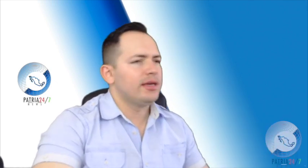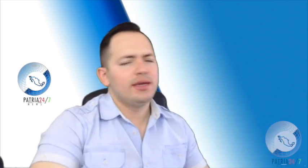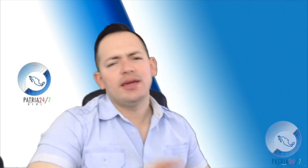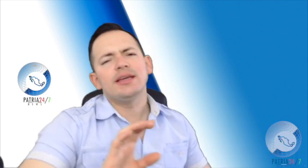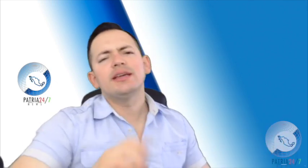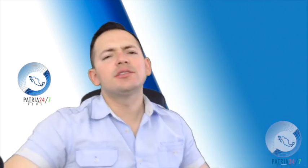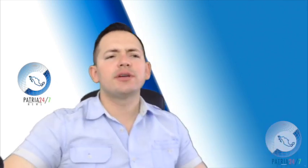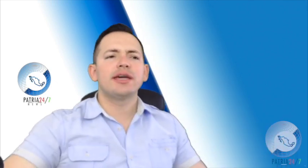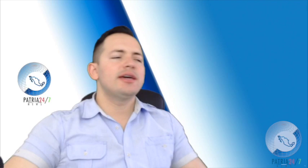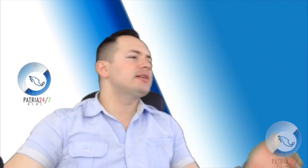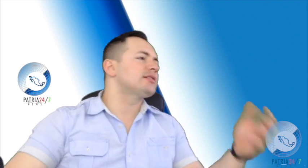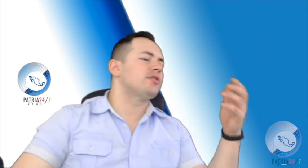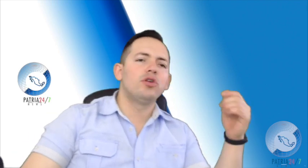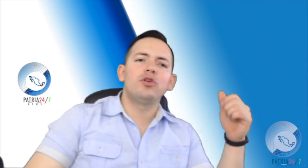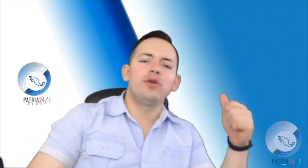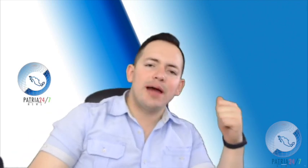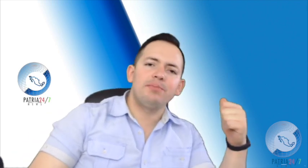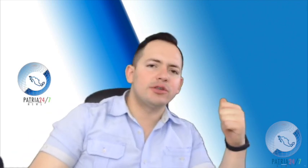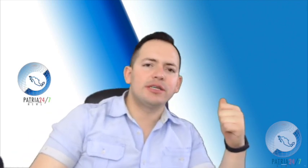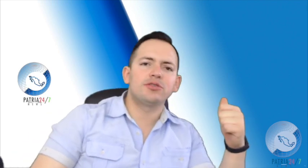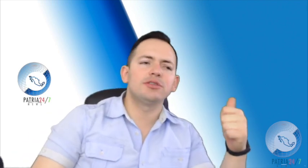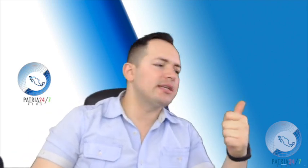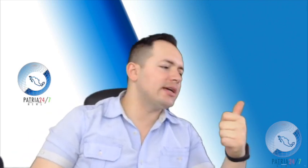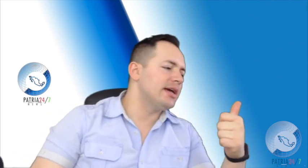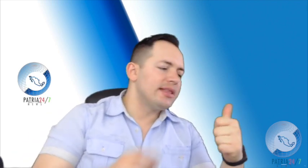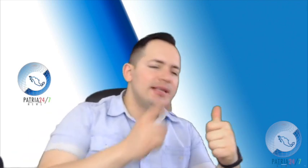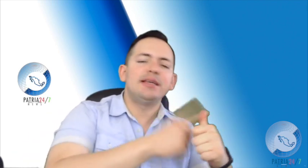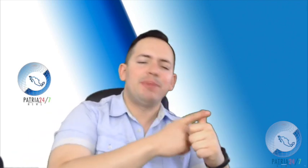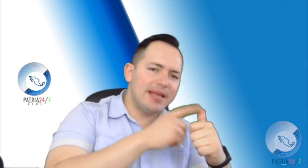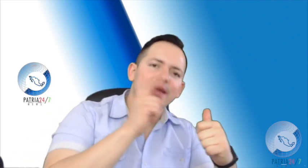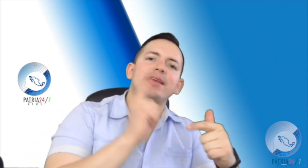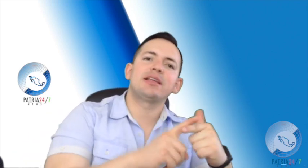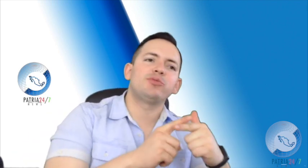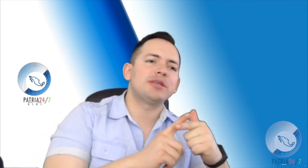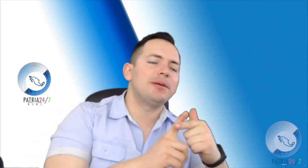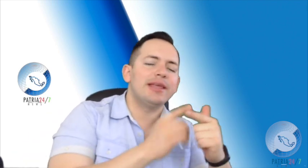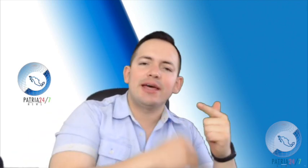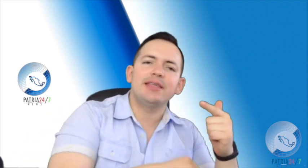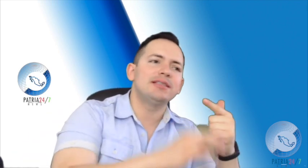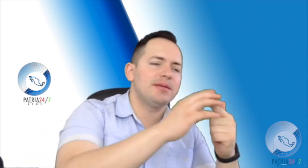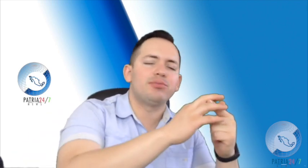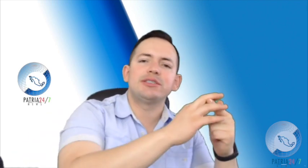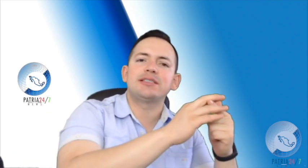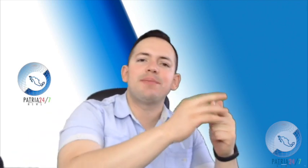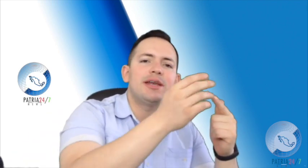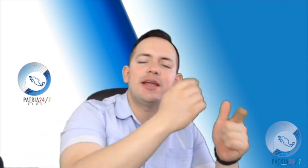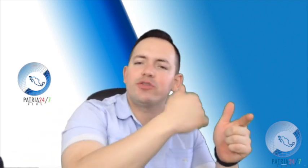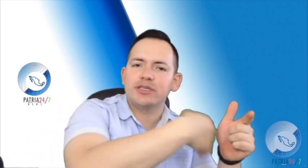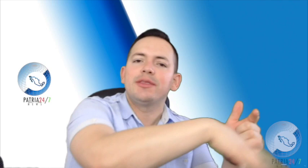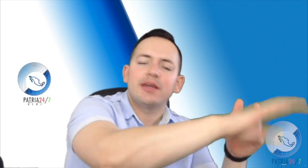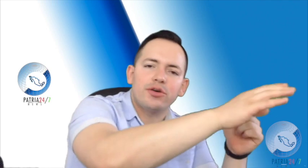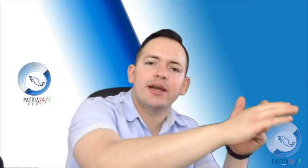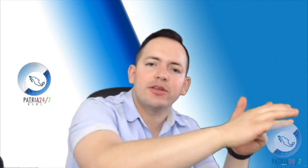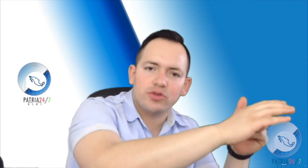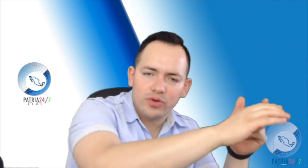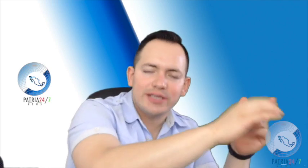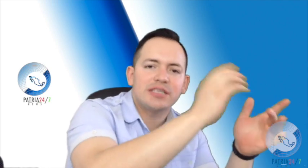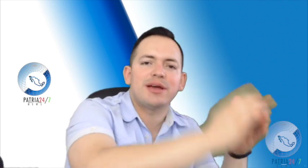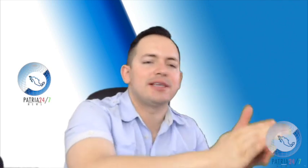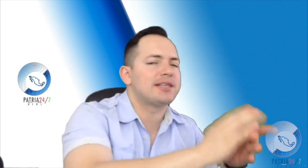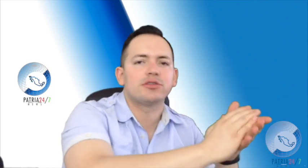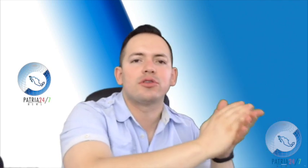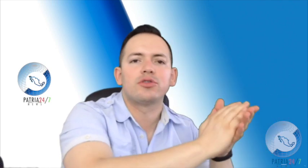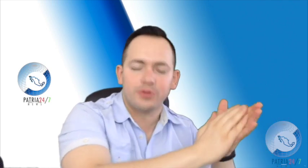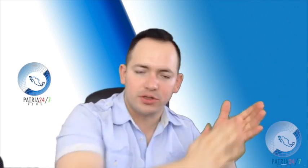propio. ¿Y esto qué es? Ojo, hay procesos de disciplina, de responsabilidades, y pues de esta manera ellos deben de correr a sus